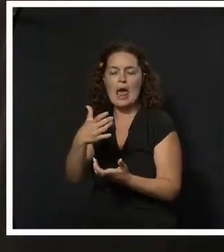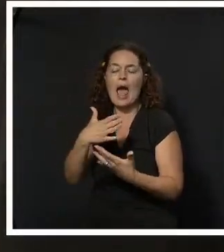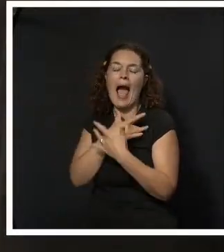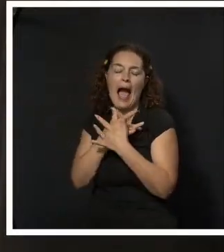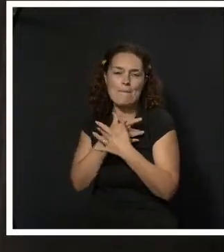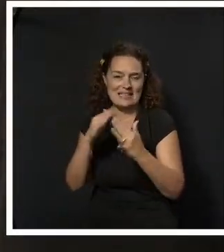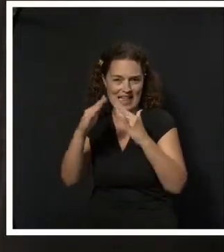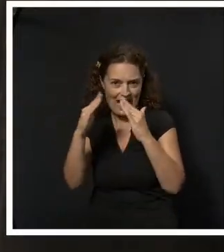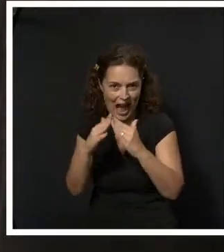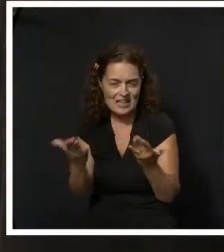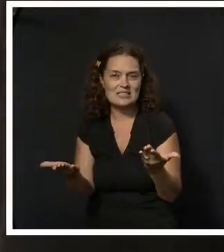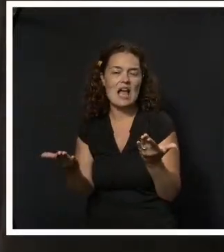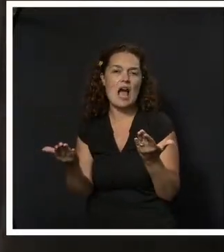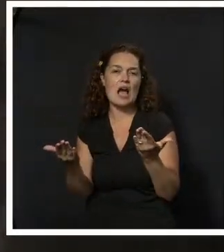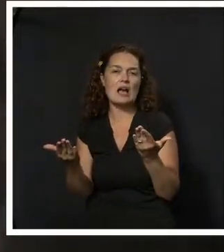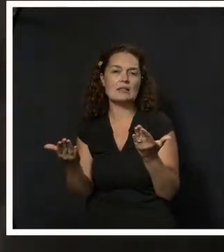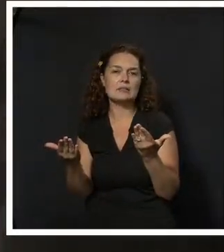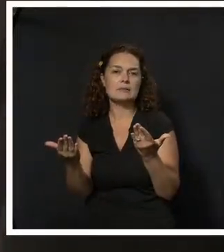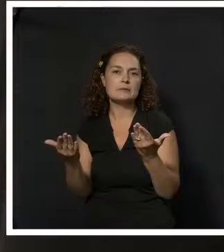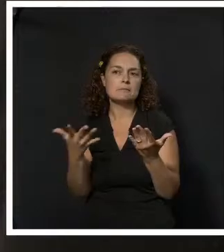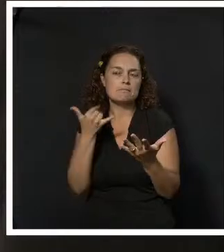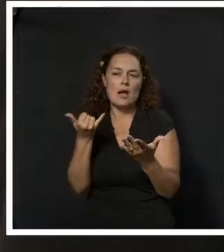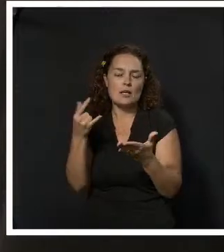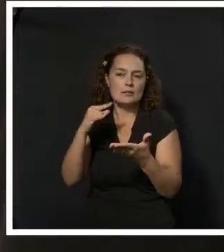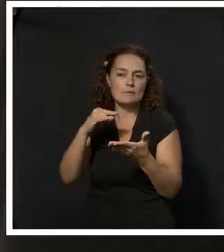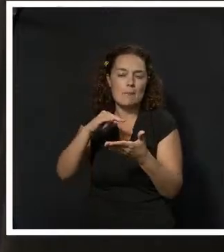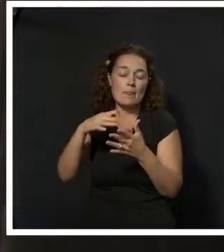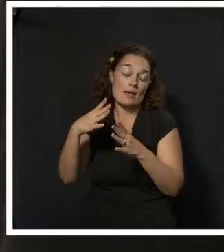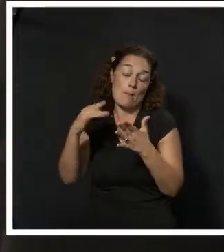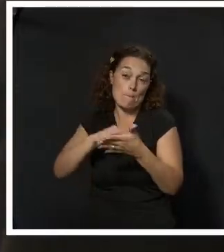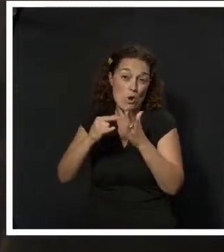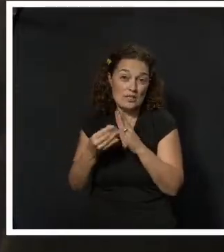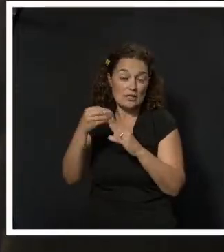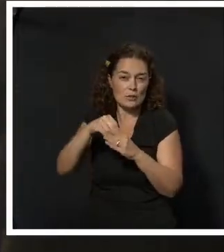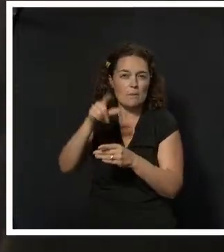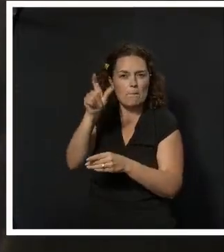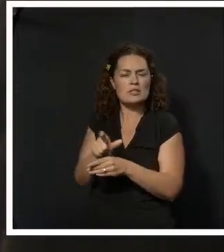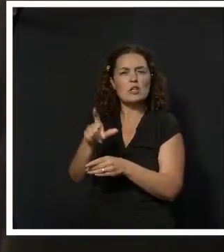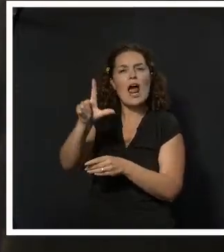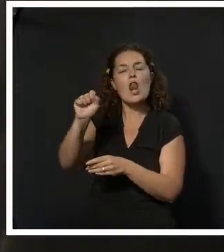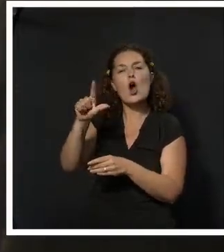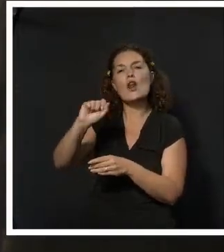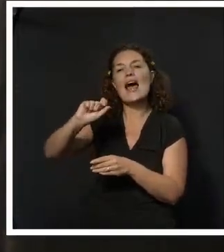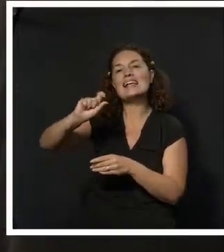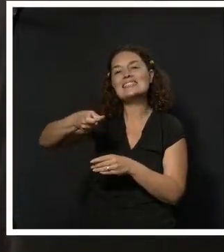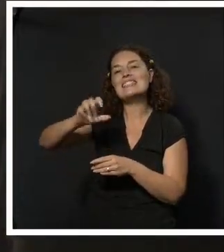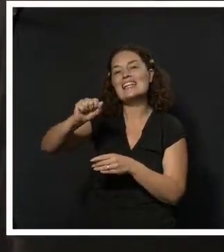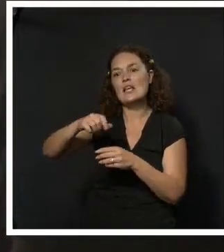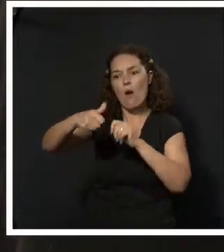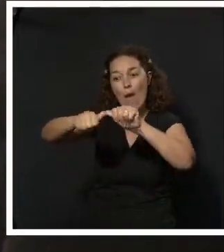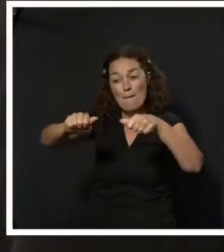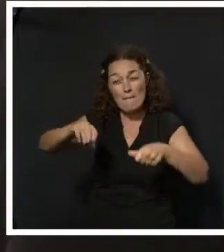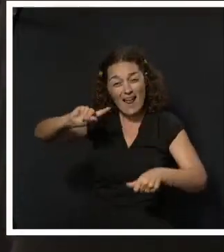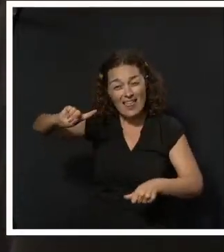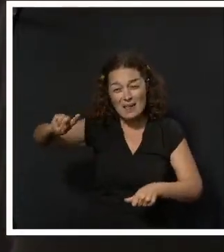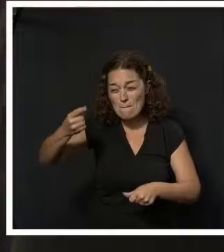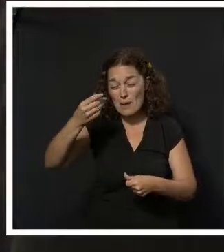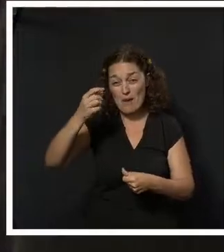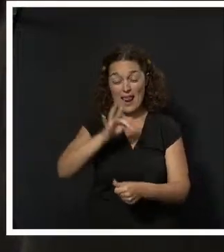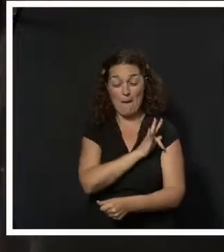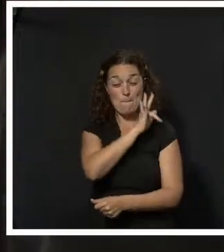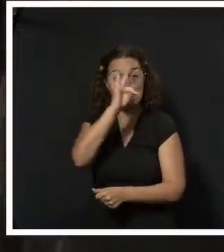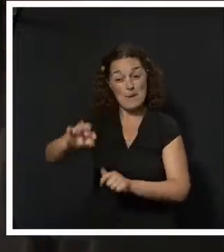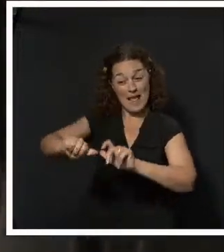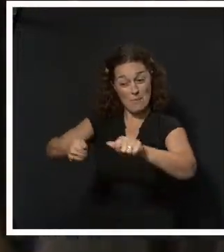casa tenemos dentro que un hadas que falla mayor empanada que siempre gana o